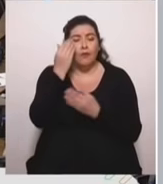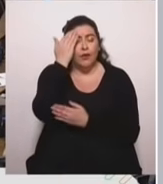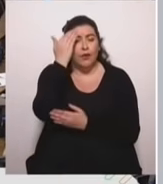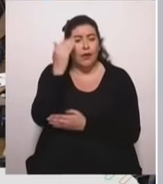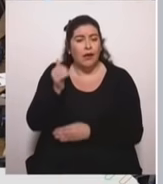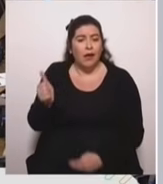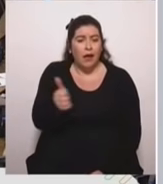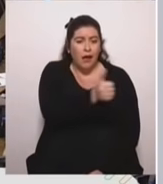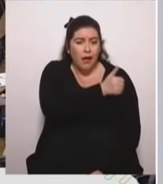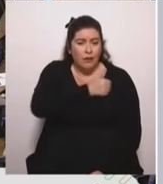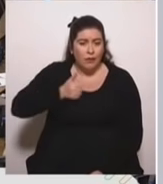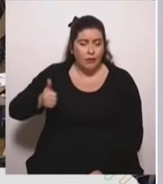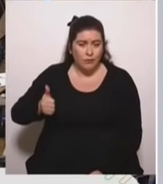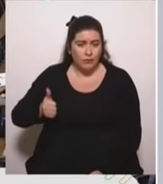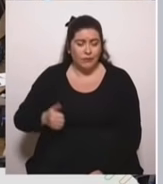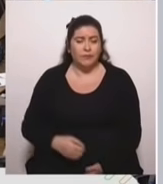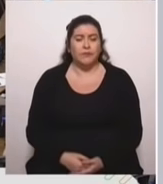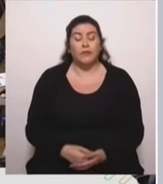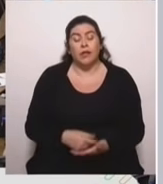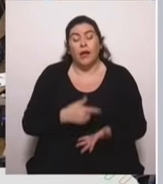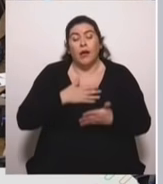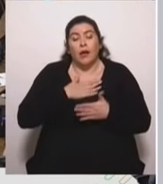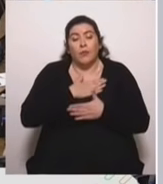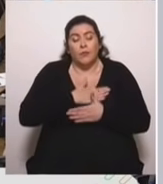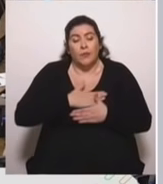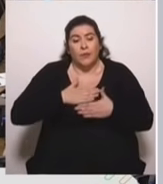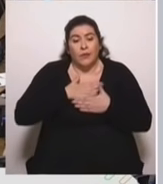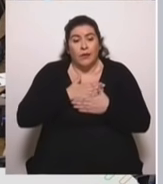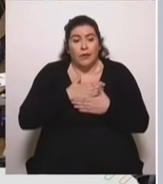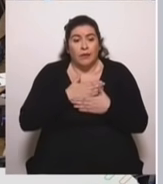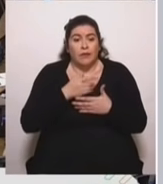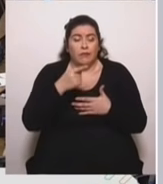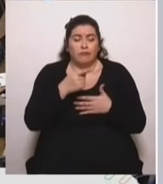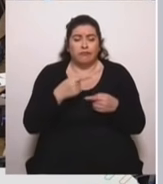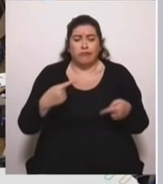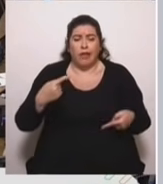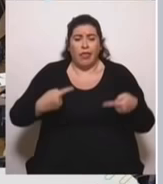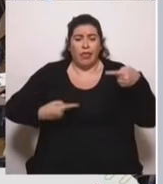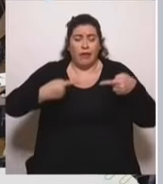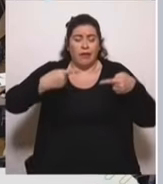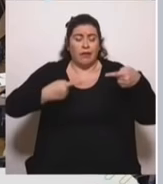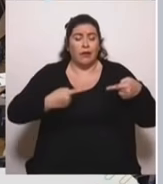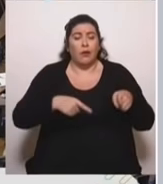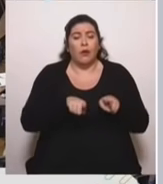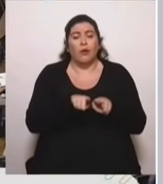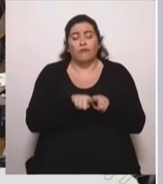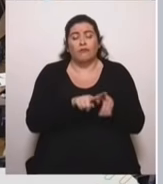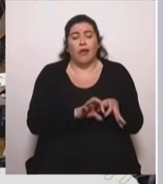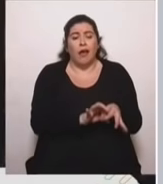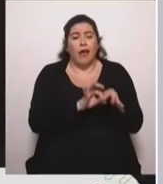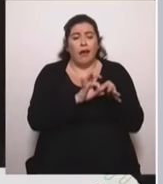constituidos respecto de todos aquellos que emanan de la decisión fundamental consagrada en la